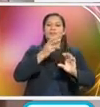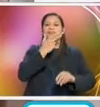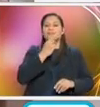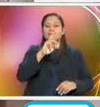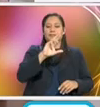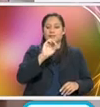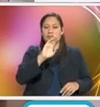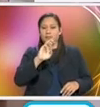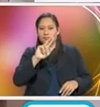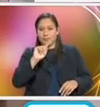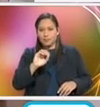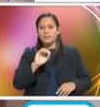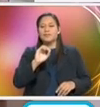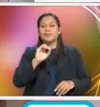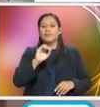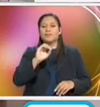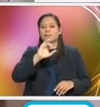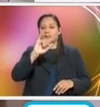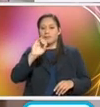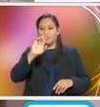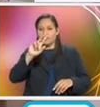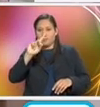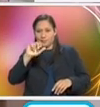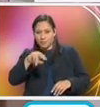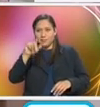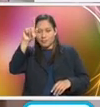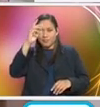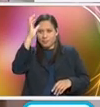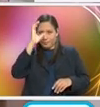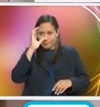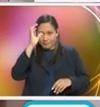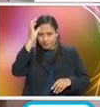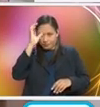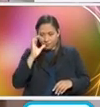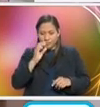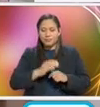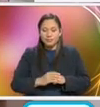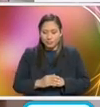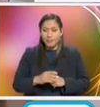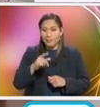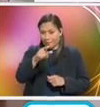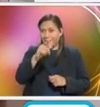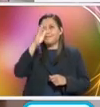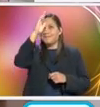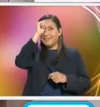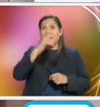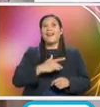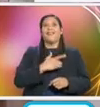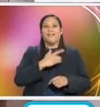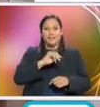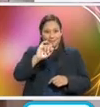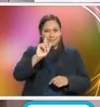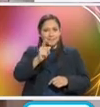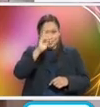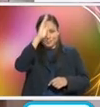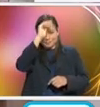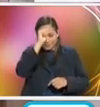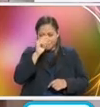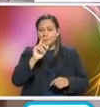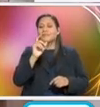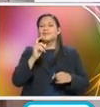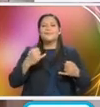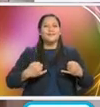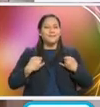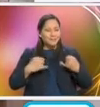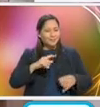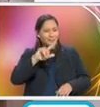de Culiacán. ¿Tú no la ubicas? Más o menos. Que después, seguramente todos los que están por aquí sí se acuerdan de ella. Y si no, pues los jóvenes la van a